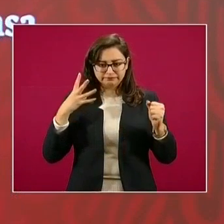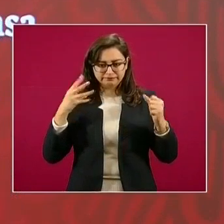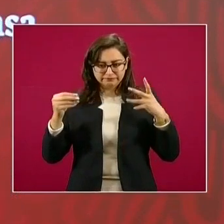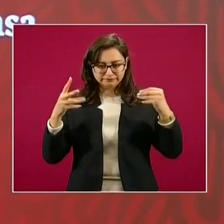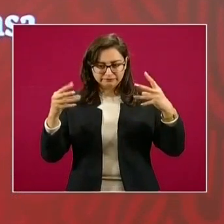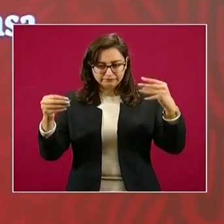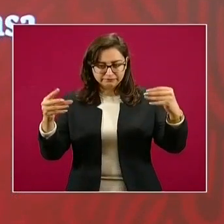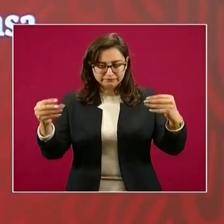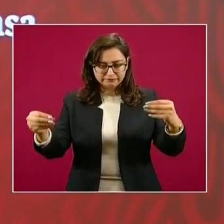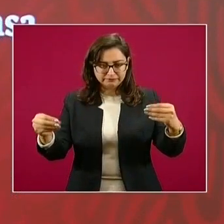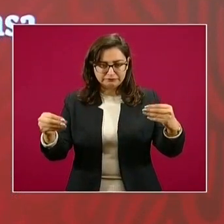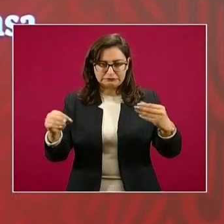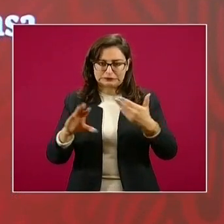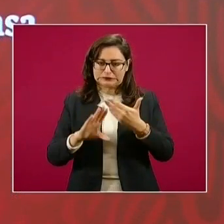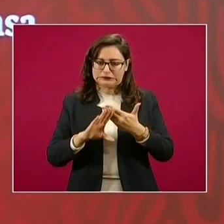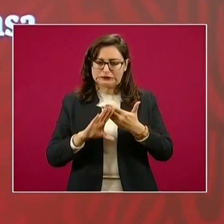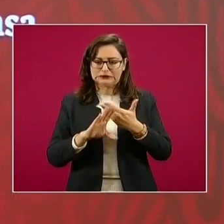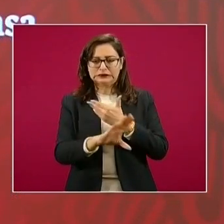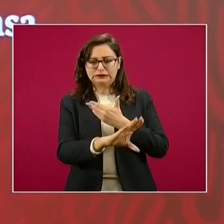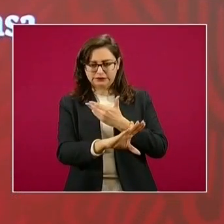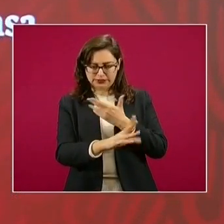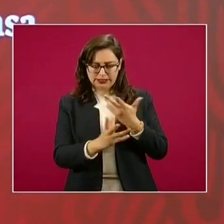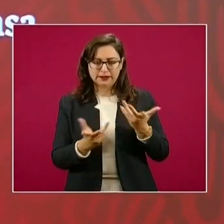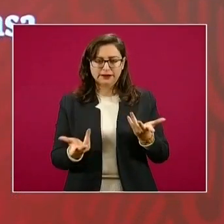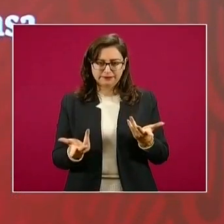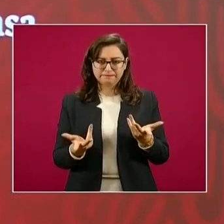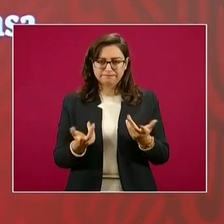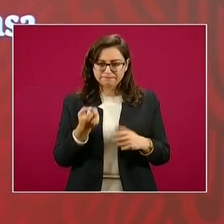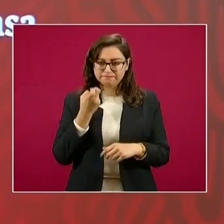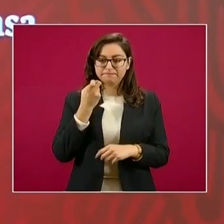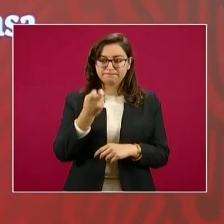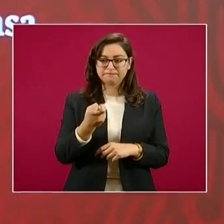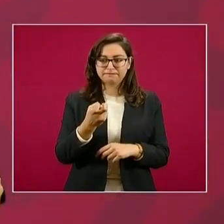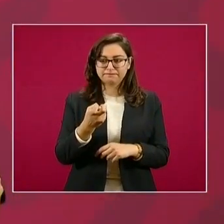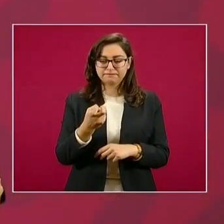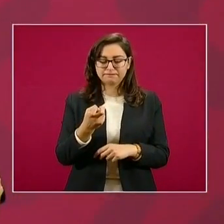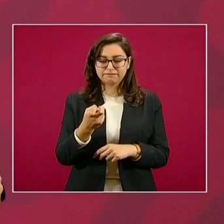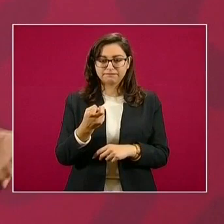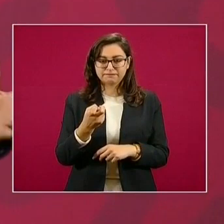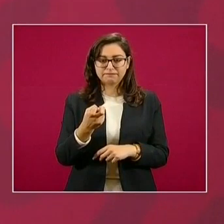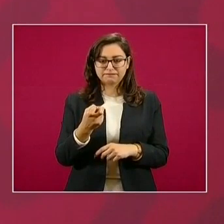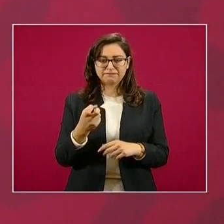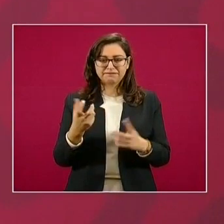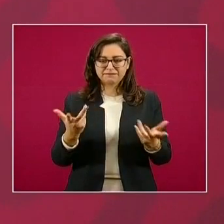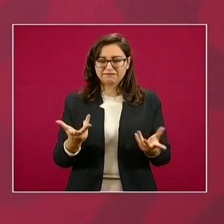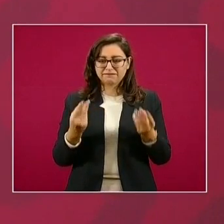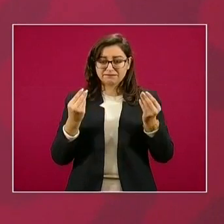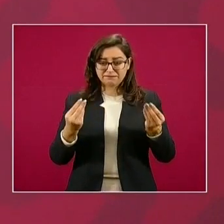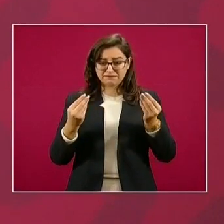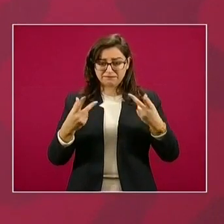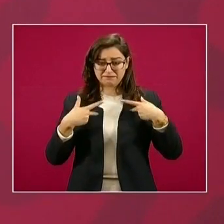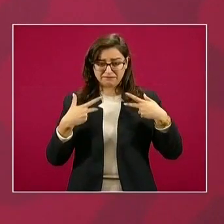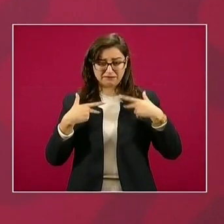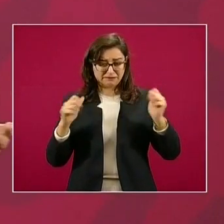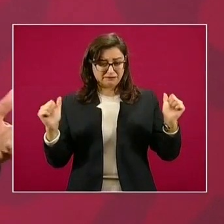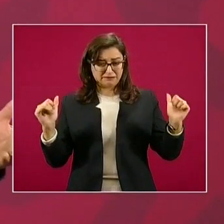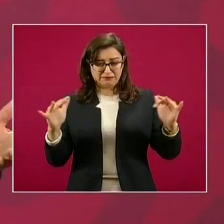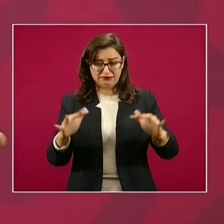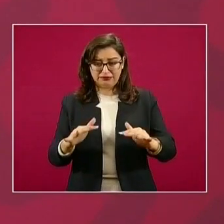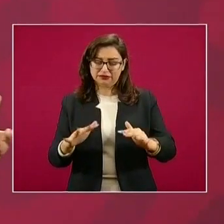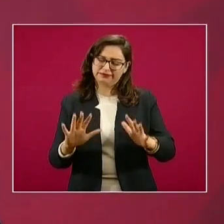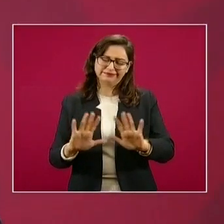no haya más contagios, o sea, que se evite este tipo de reuniones masivas, y yo creo